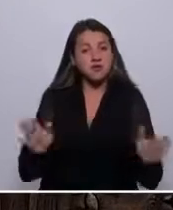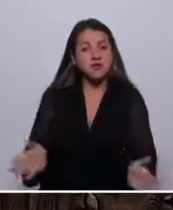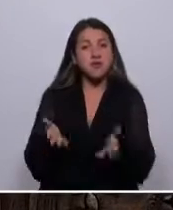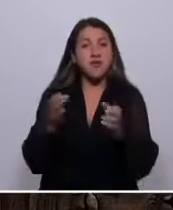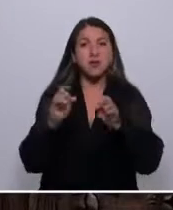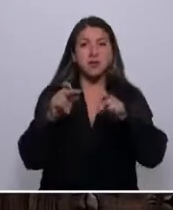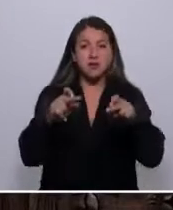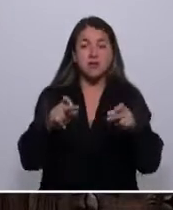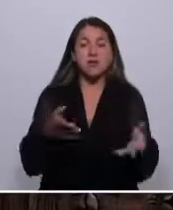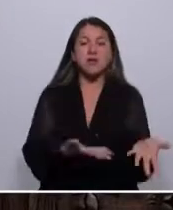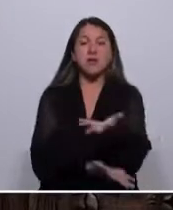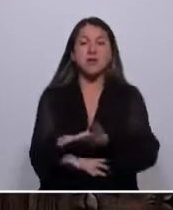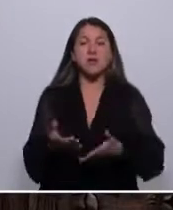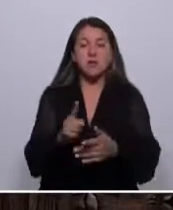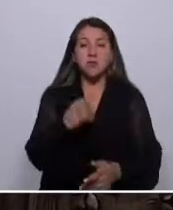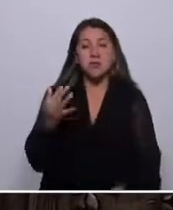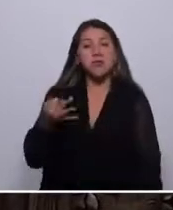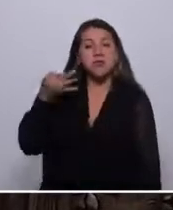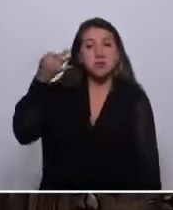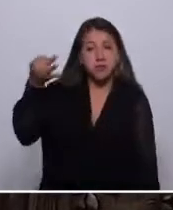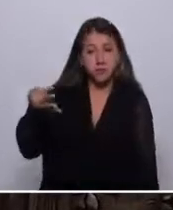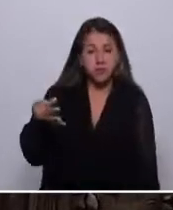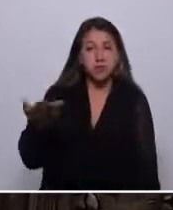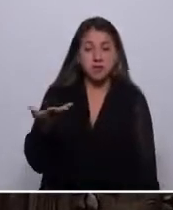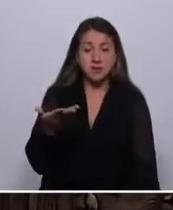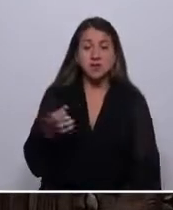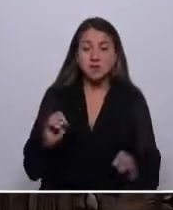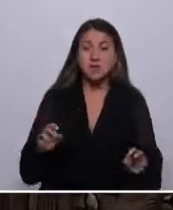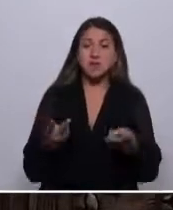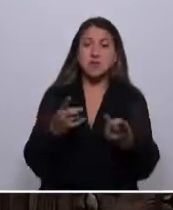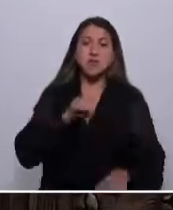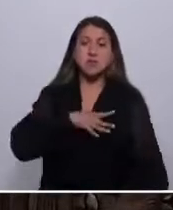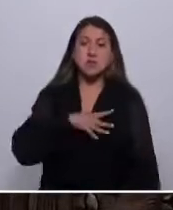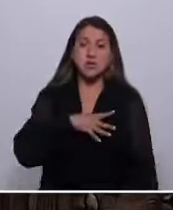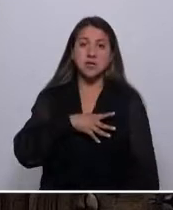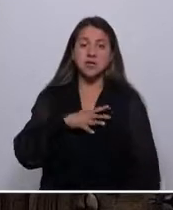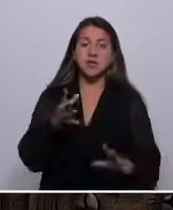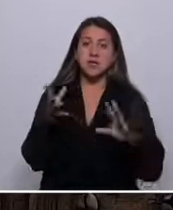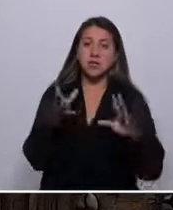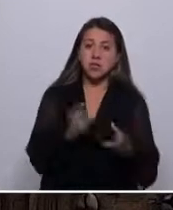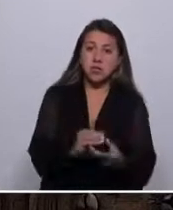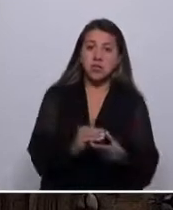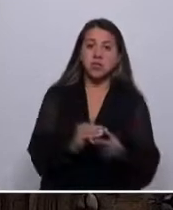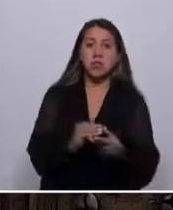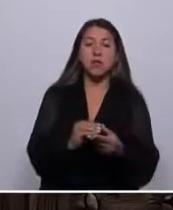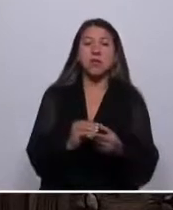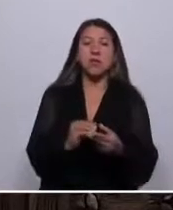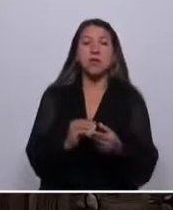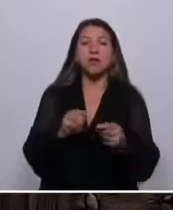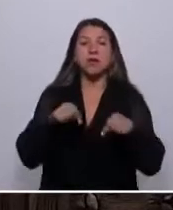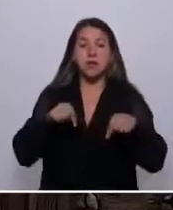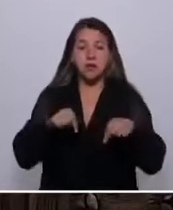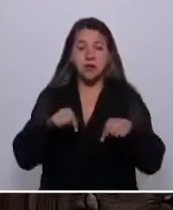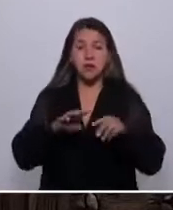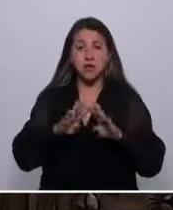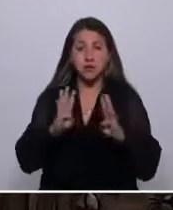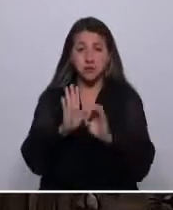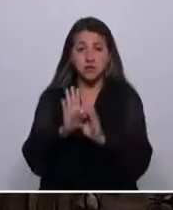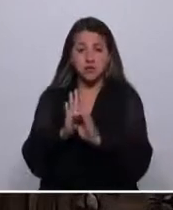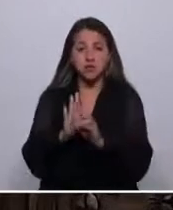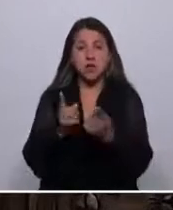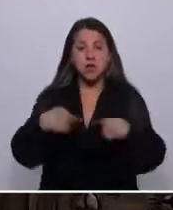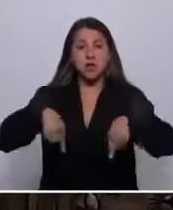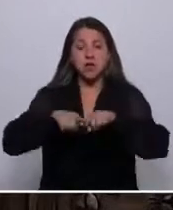para nuestras futuras generaciones. Salvemos Chile de la decadencia. La convención es nuestra, es tuya, es